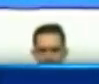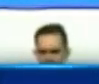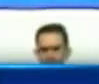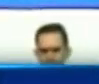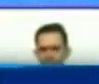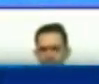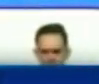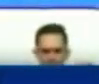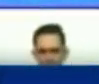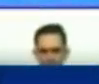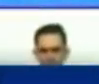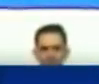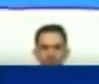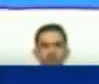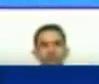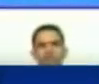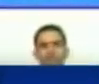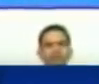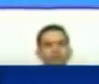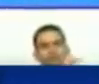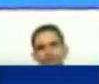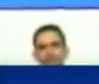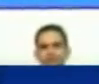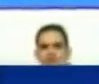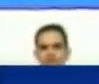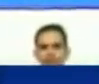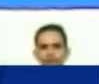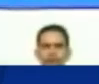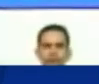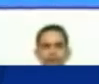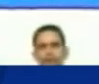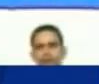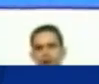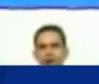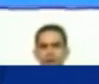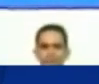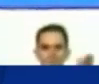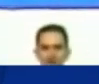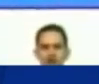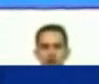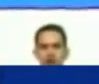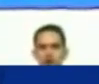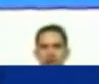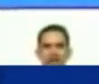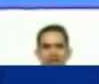de Estado en el Despacho de Desarrollo Social, José Carlos Cardona,